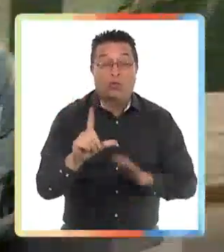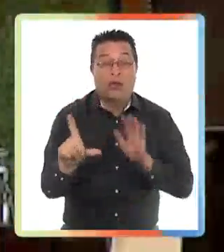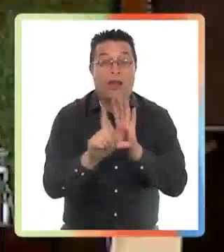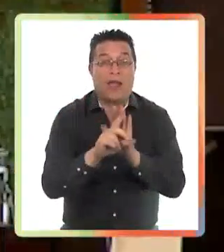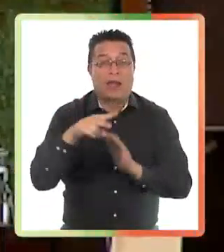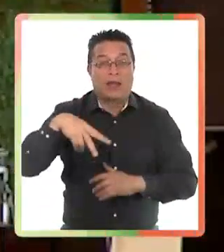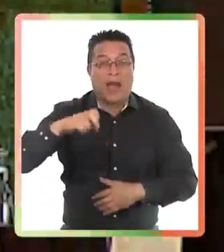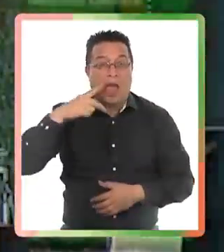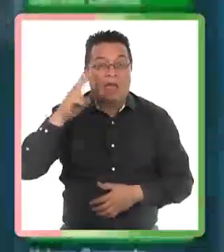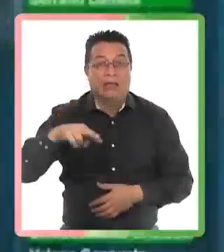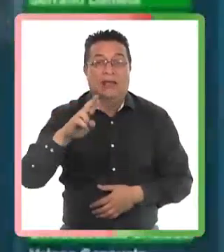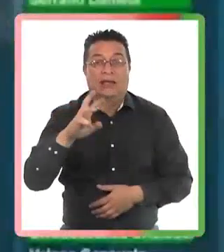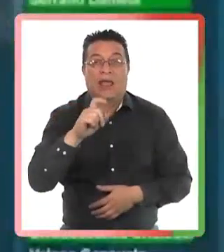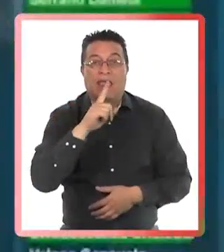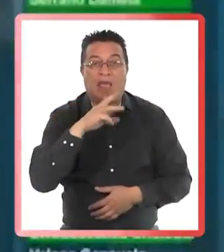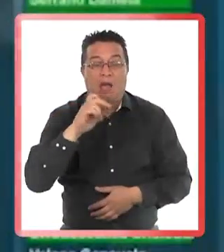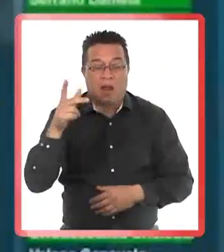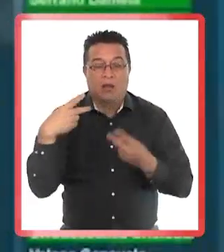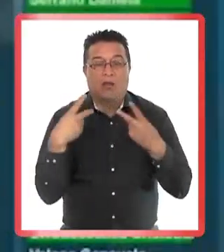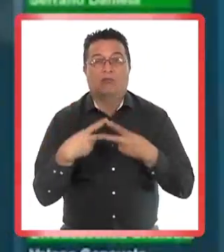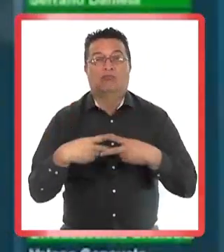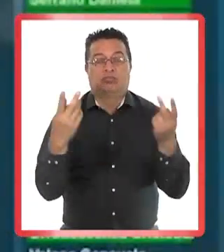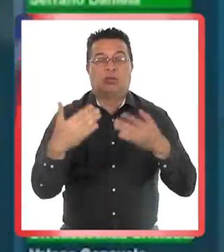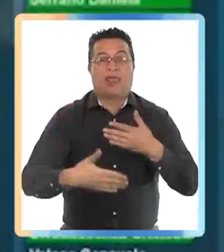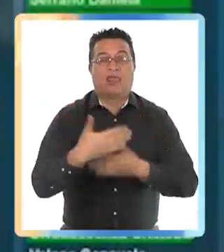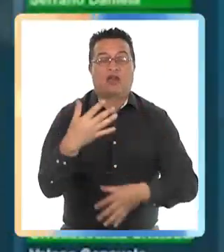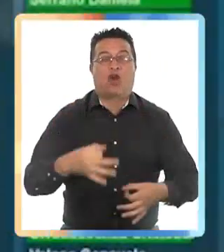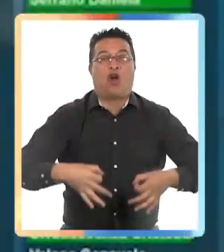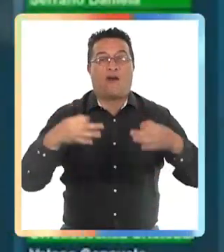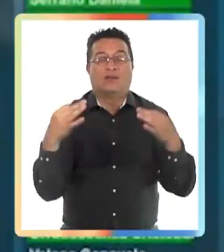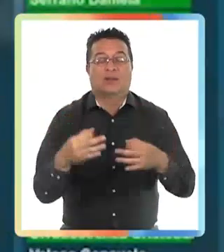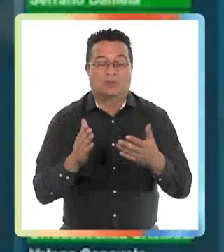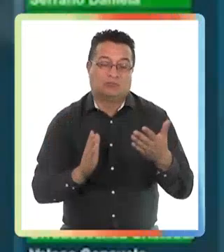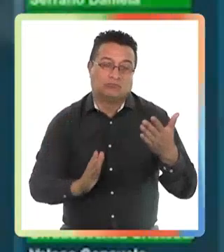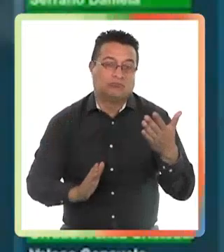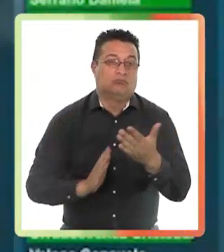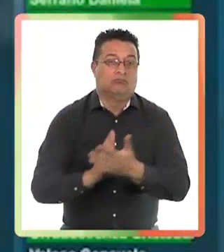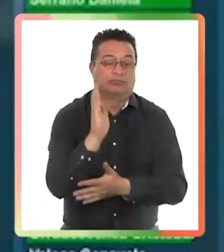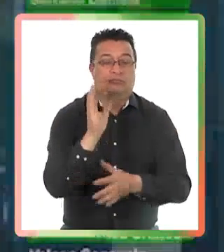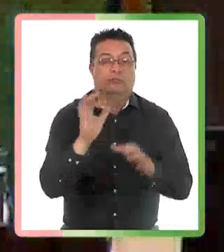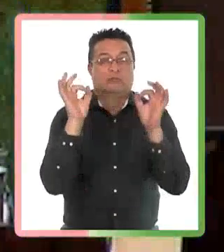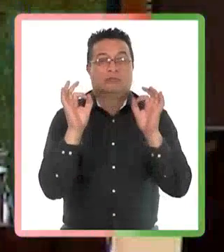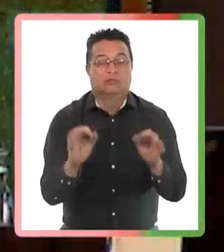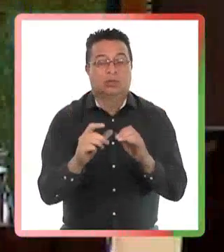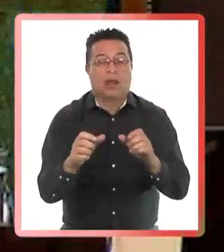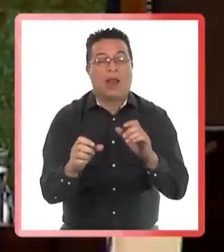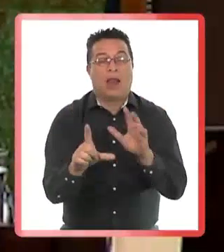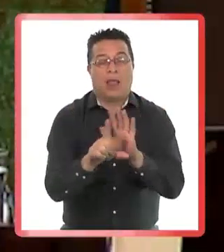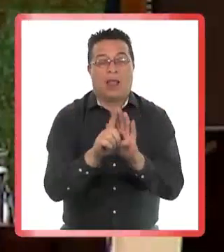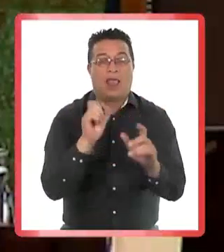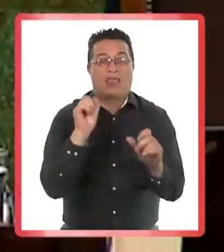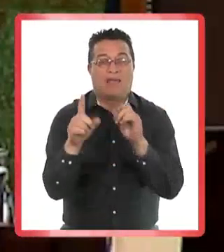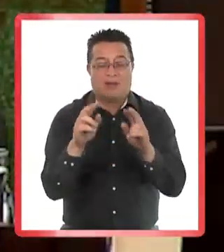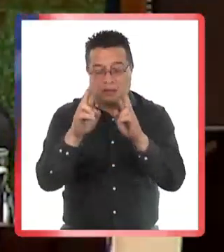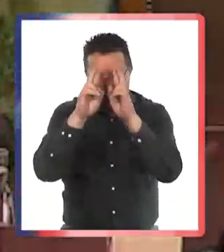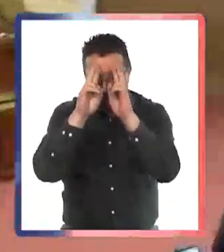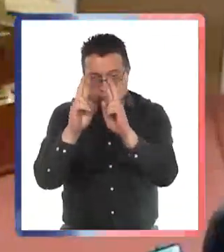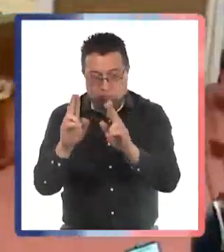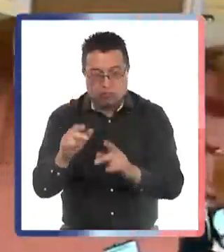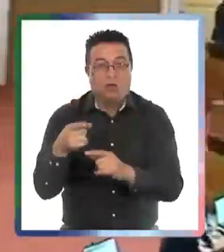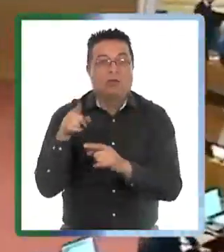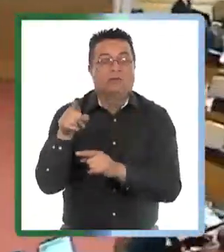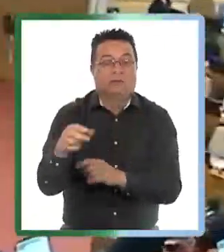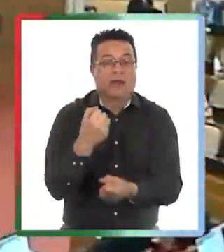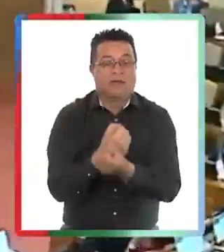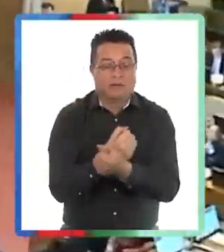la formalización. Justo este lunes, la llamada Ley Naín Retamal ha sido publicada en el Diario Oficial y entra en plena vigencia con la figura